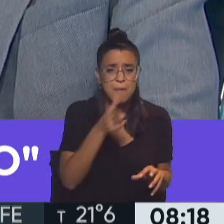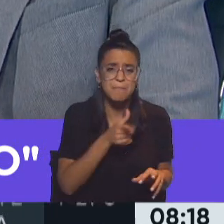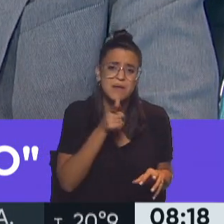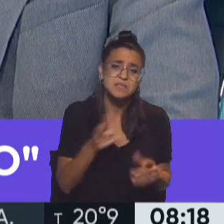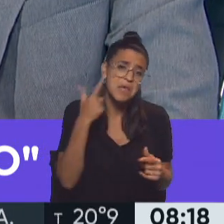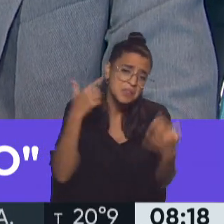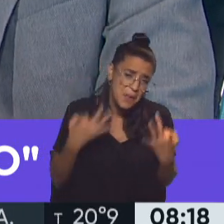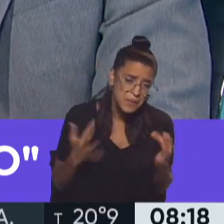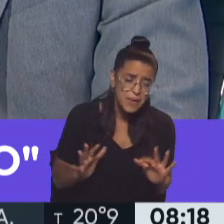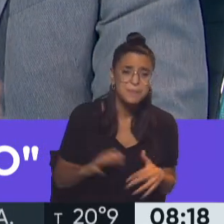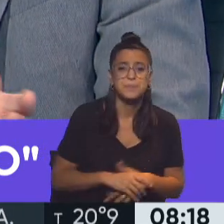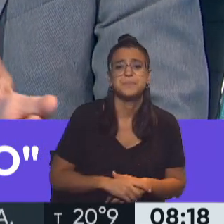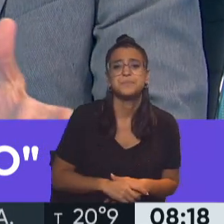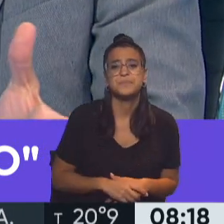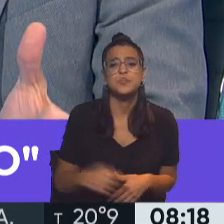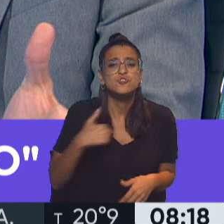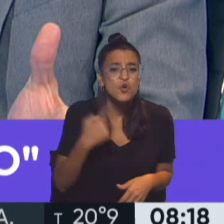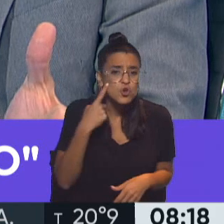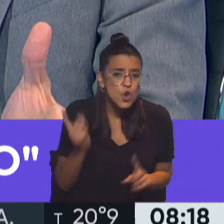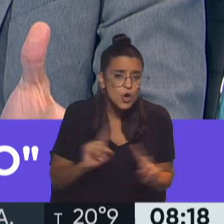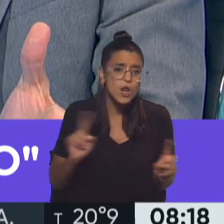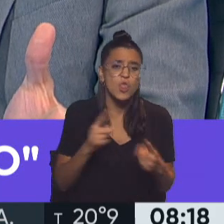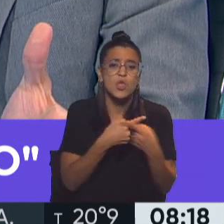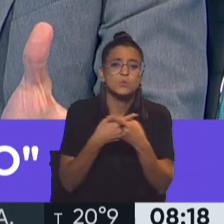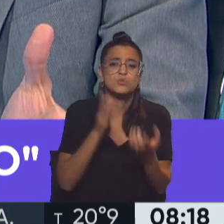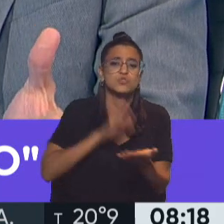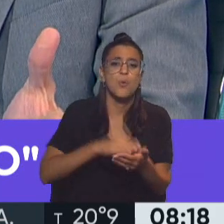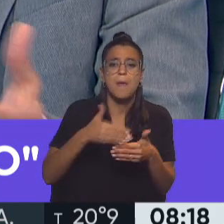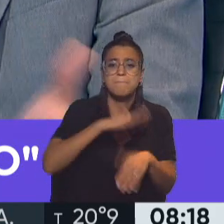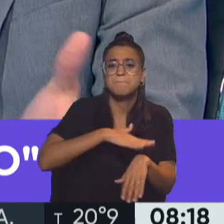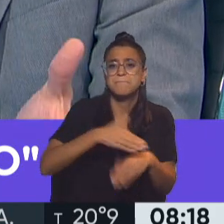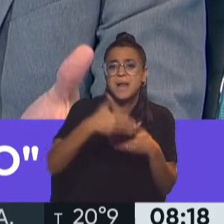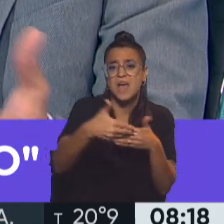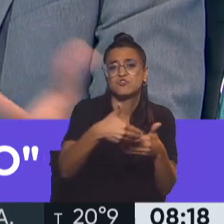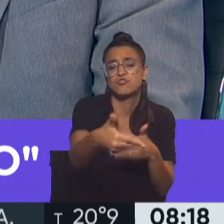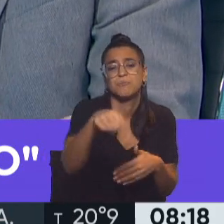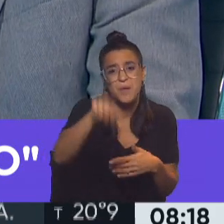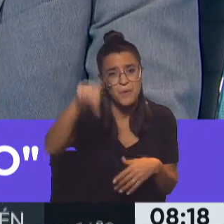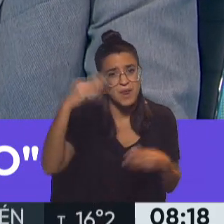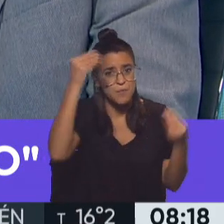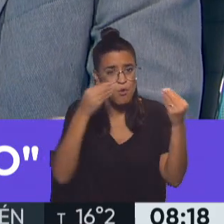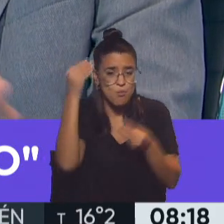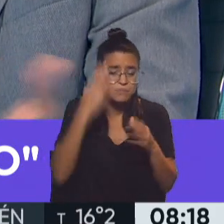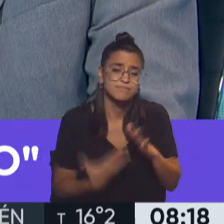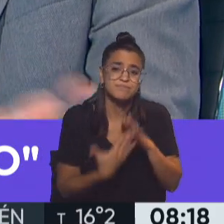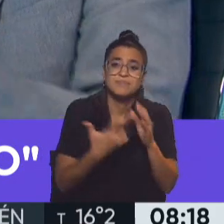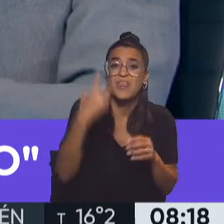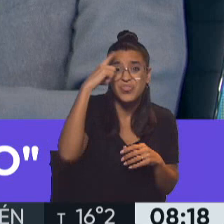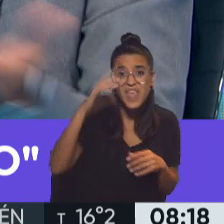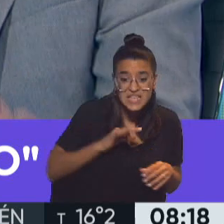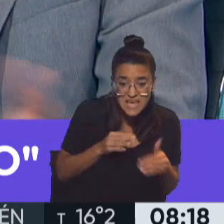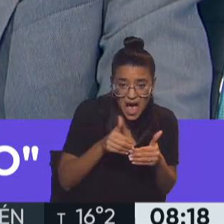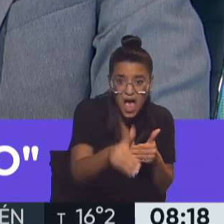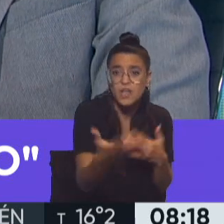relativamente razonable. No creo que haya discusión respecto de los plazos y esto me preocupa porque creo que es el eje central. El plazo a 10 años